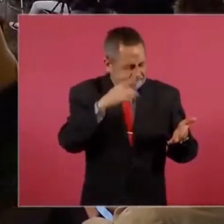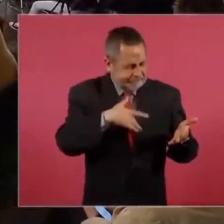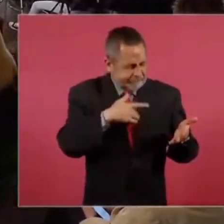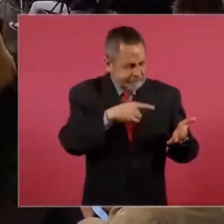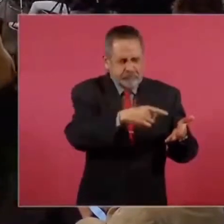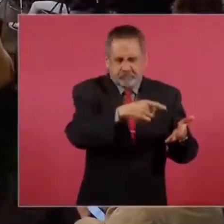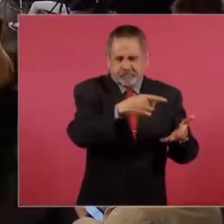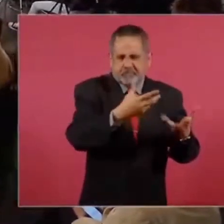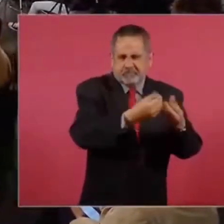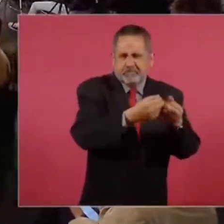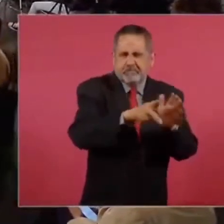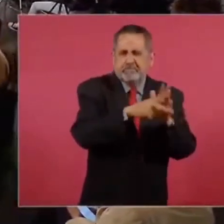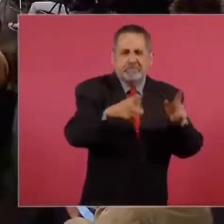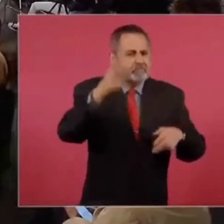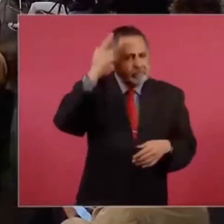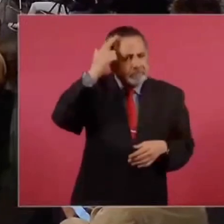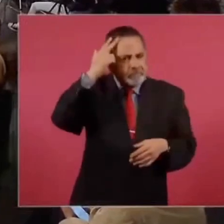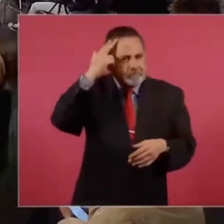porfirista,